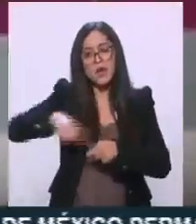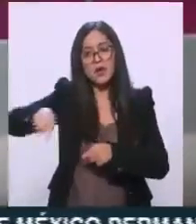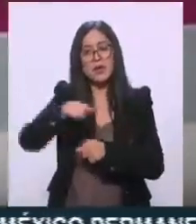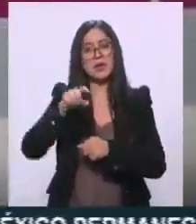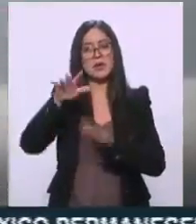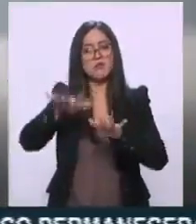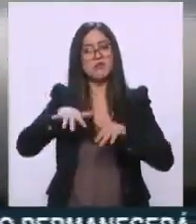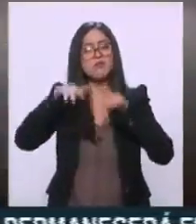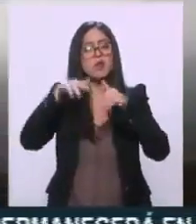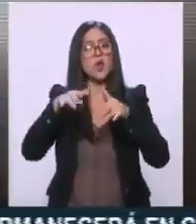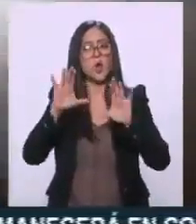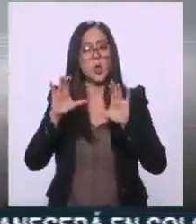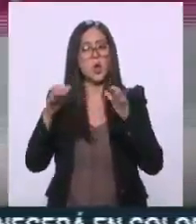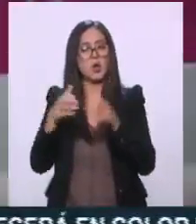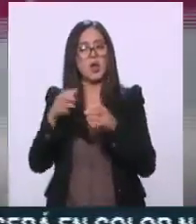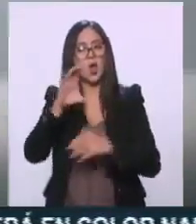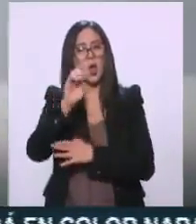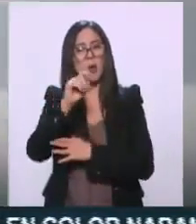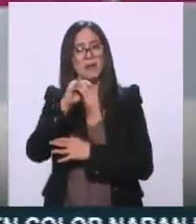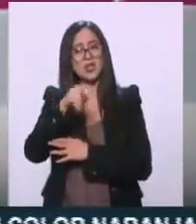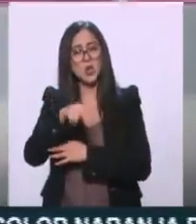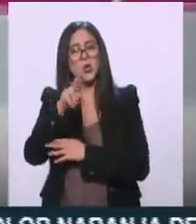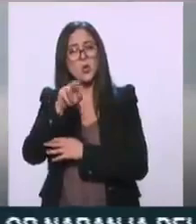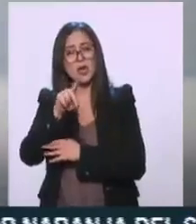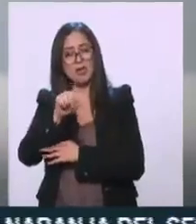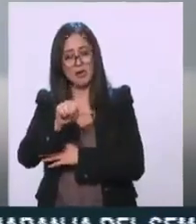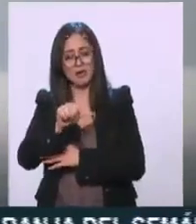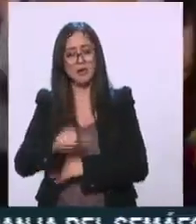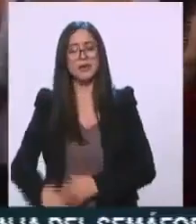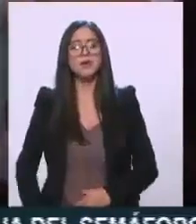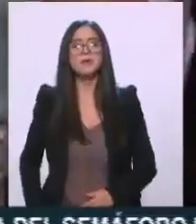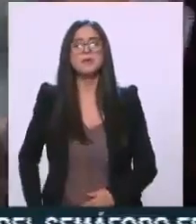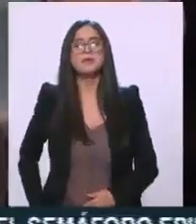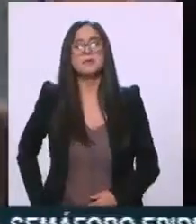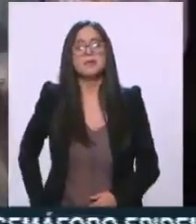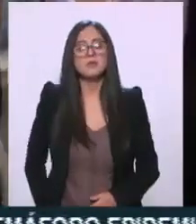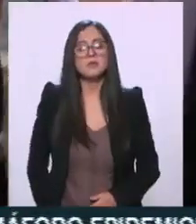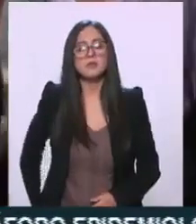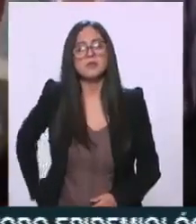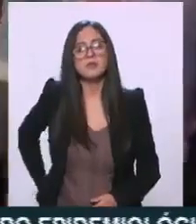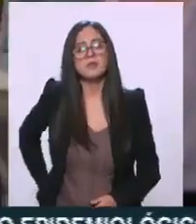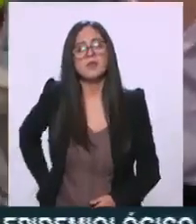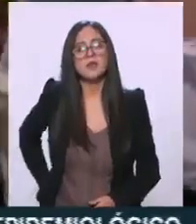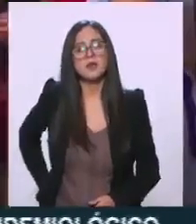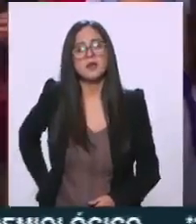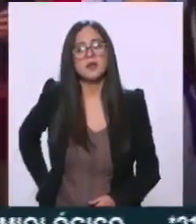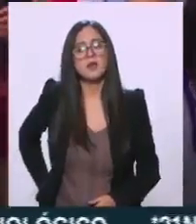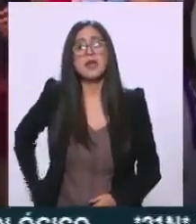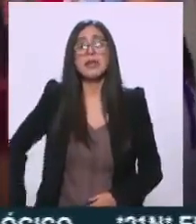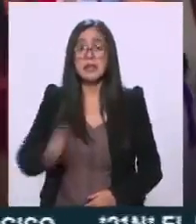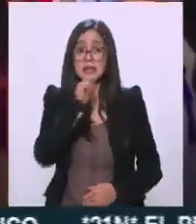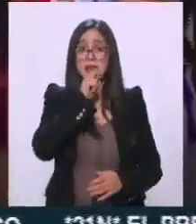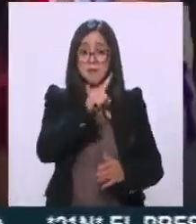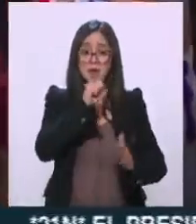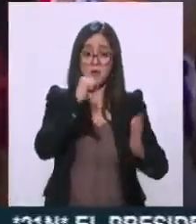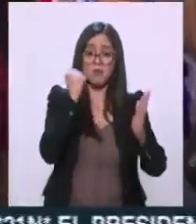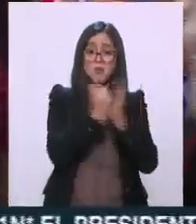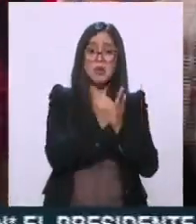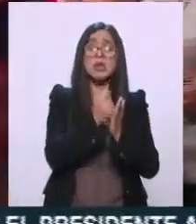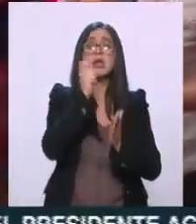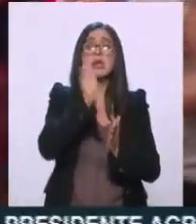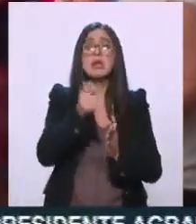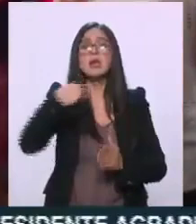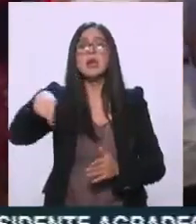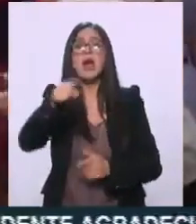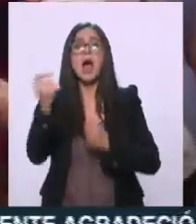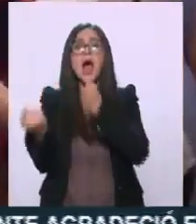Unidas. Y bueno, me parece muy interesante que el dictamen logra también incrementar la pena cuando este